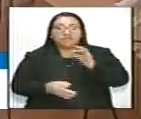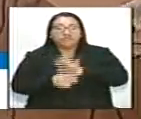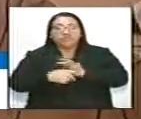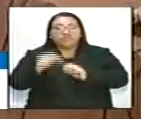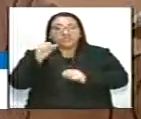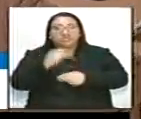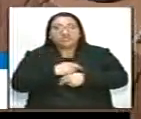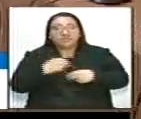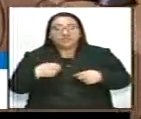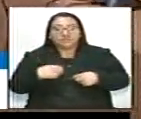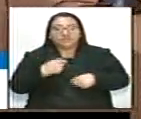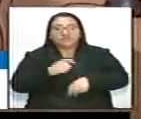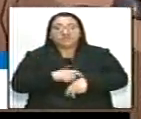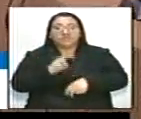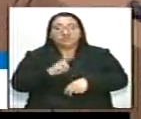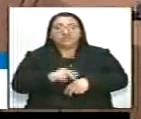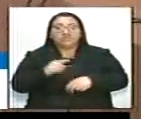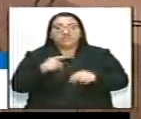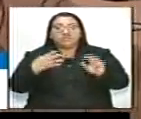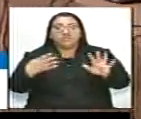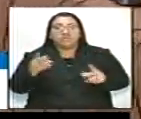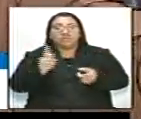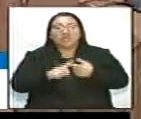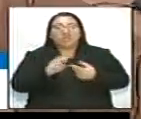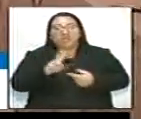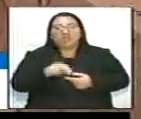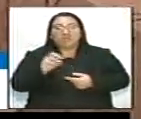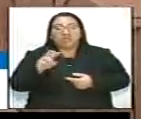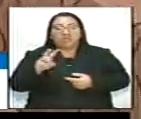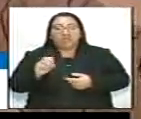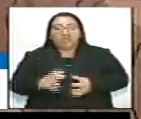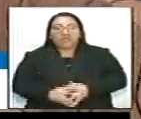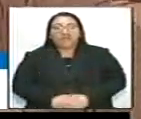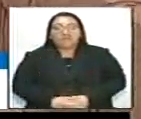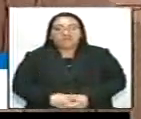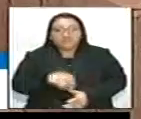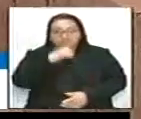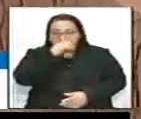y Derechos Humanos para el periodo anual de sesiones